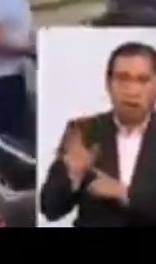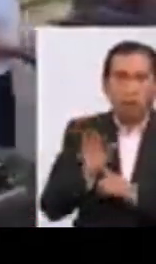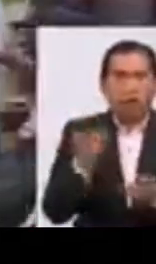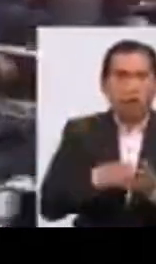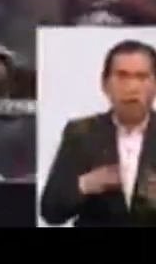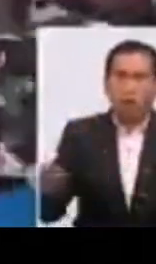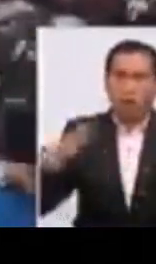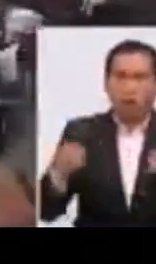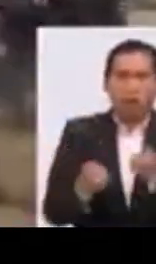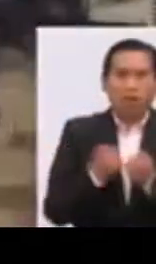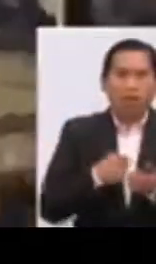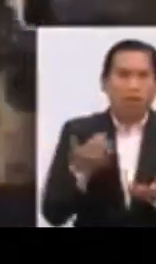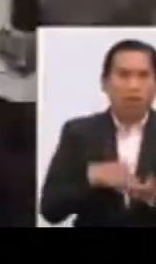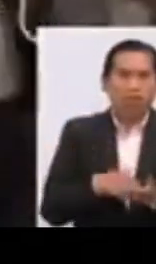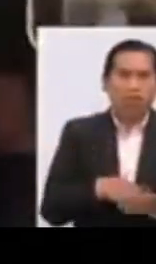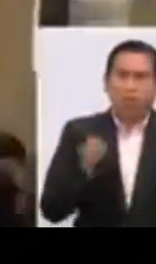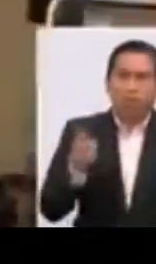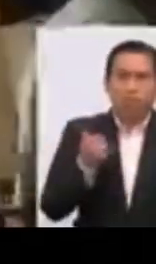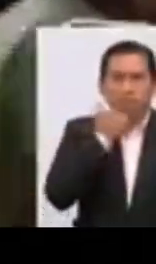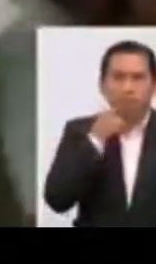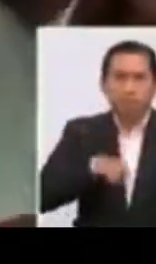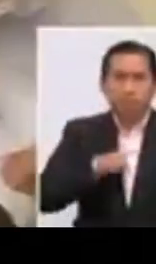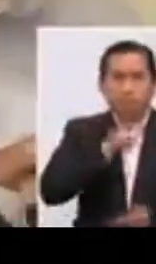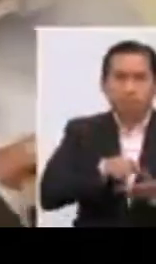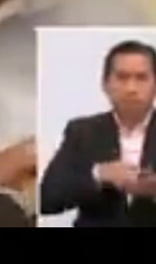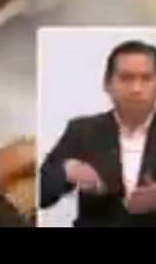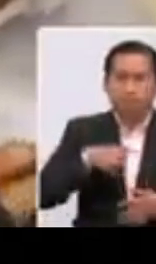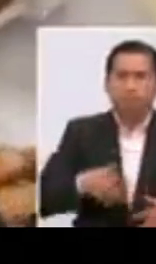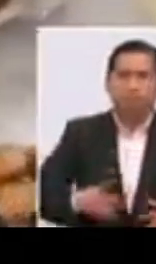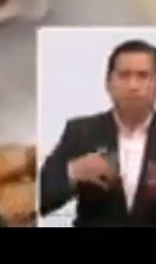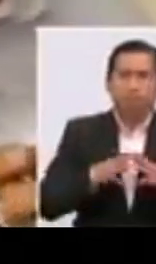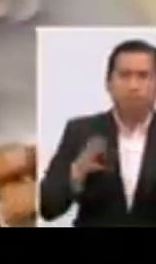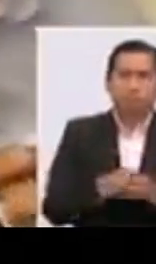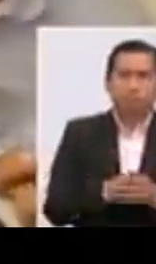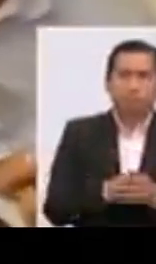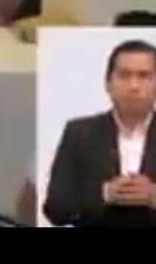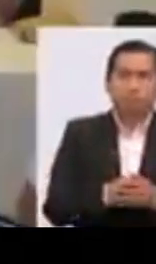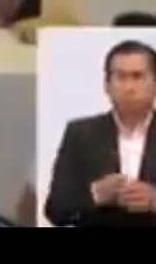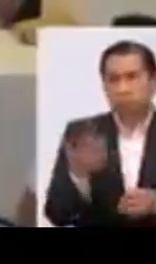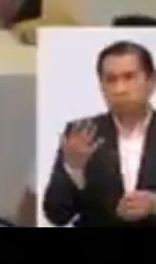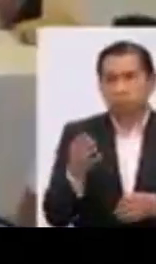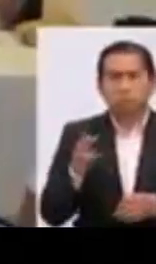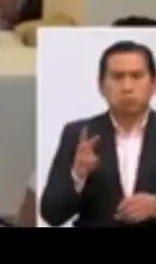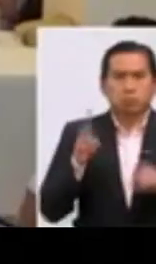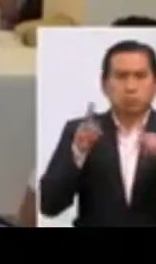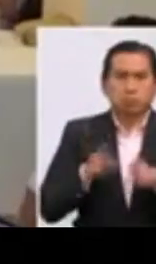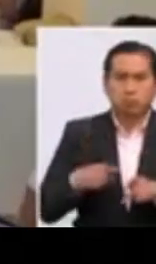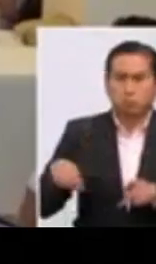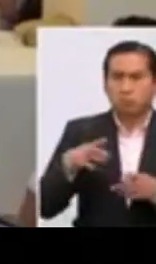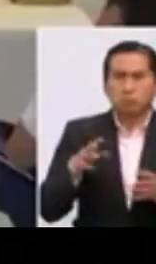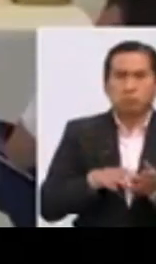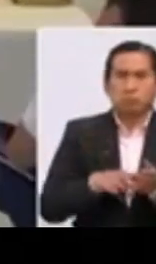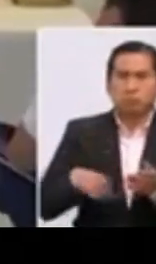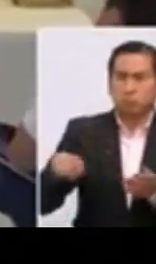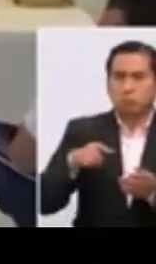popularidad? Creo que no, se equivocó. Acá en Trinidad hay mucha molestia. El hecho que 5 o 6 personas, o ya